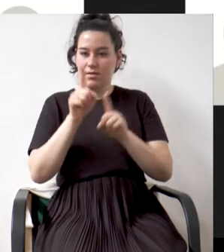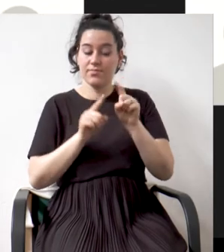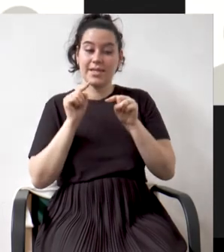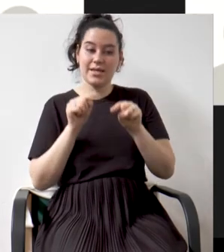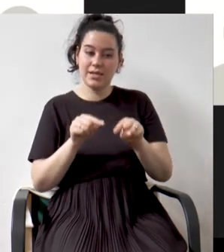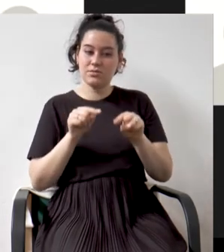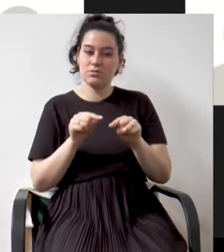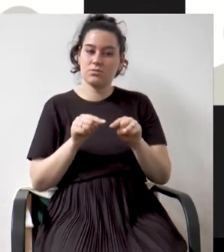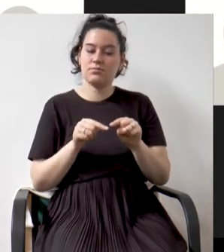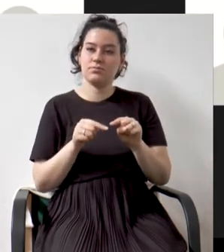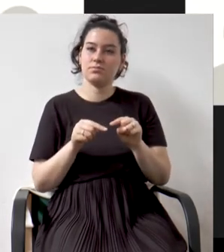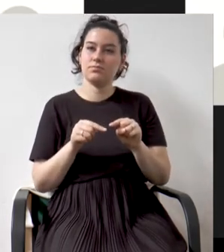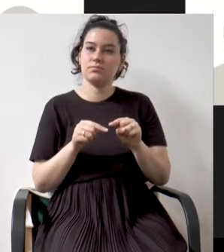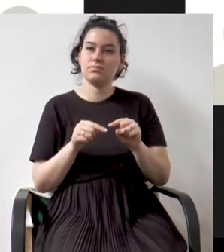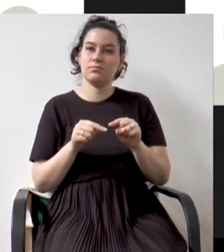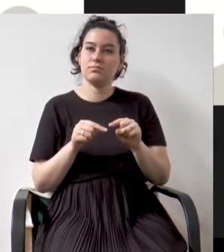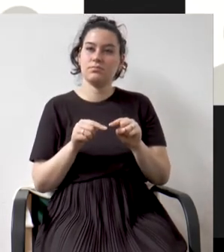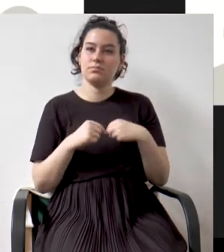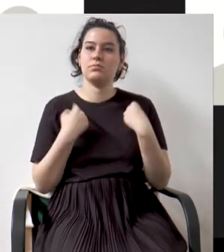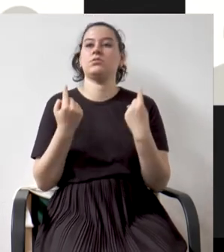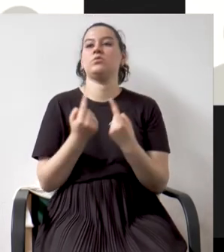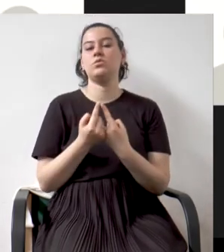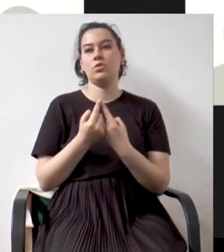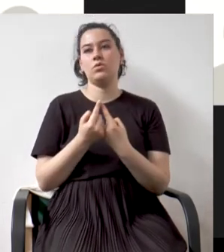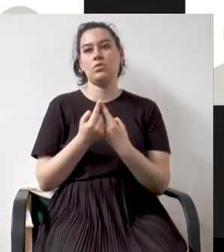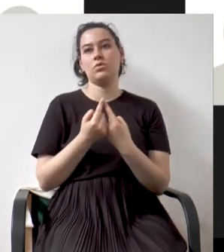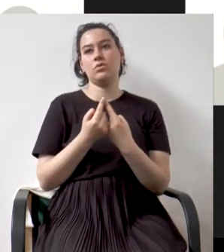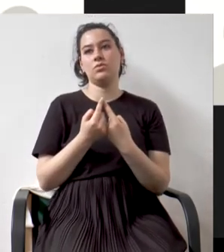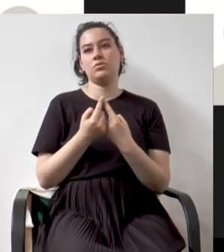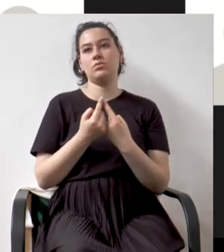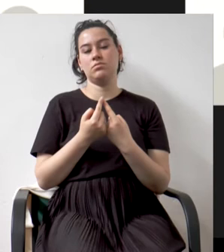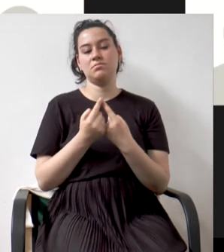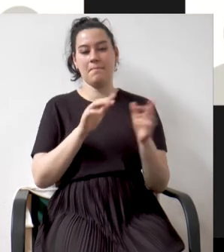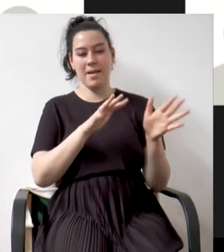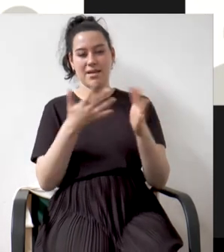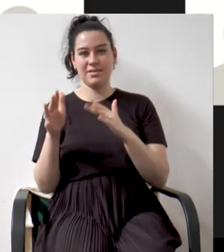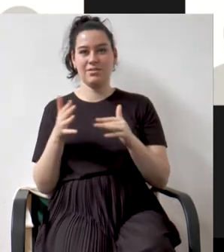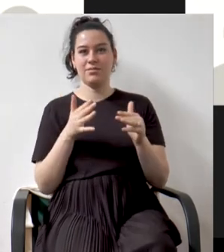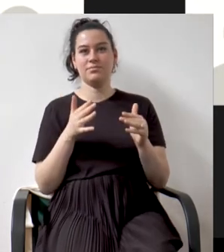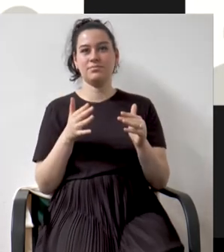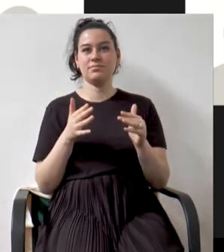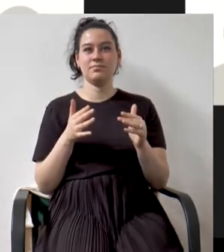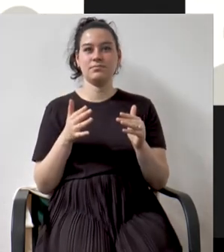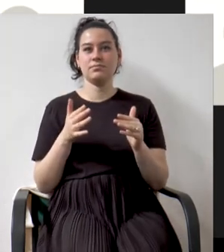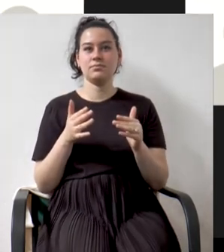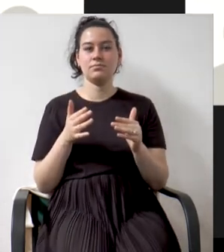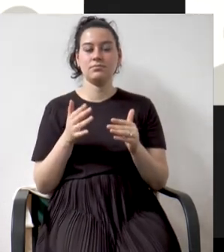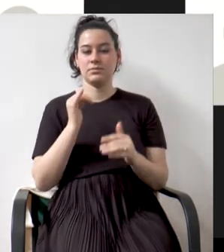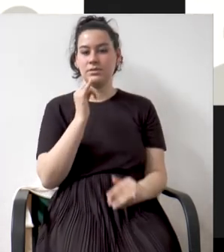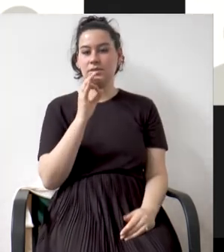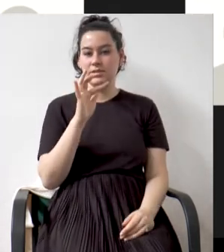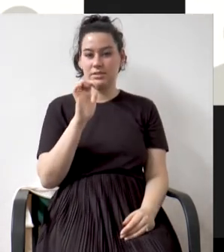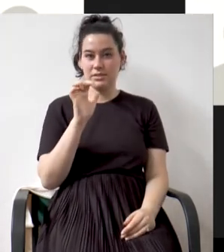eso entiendo que somos, digamos, tenemos algunas similitudes, aunque el ISEF está